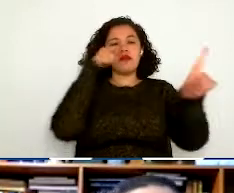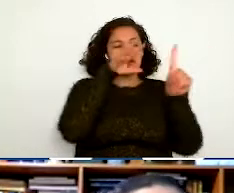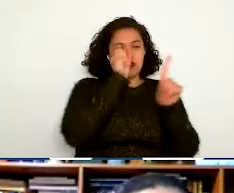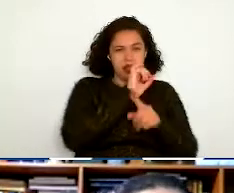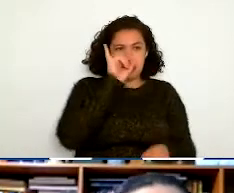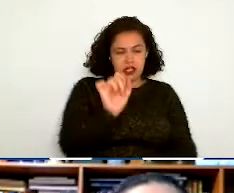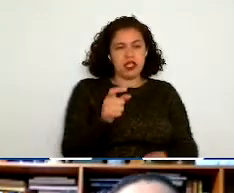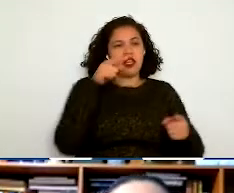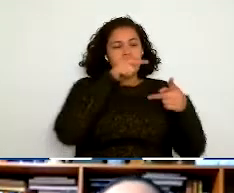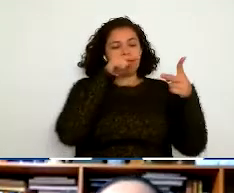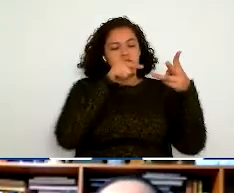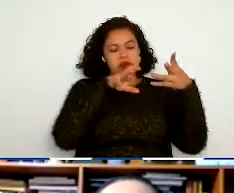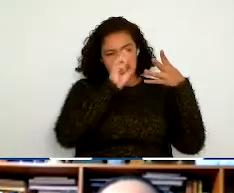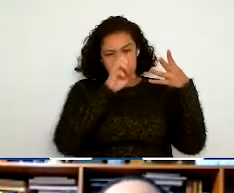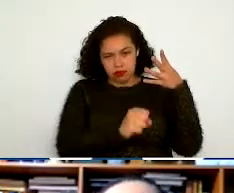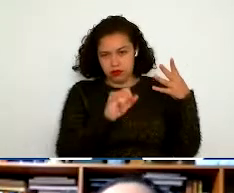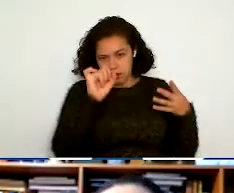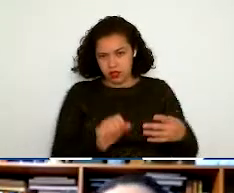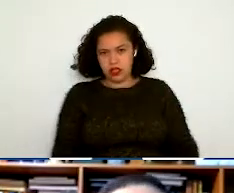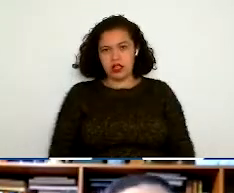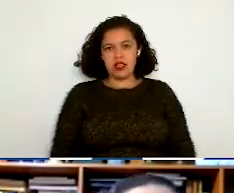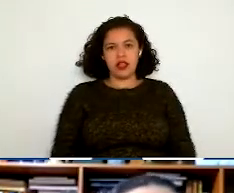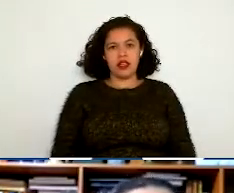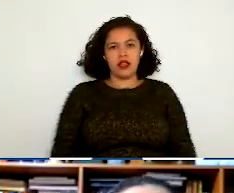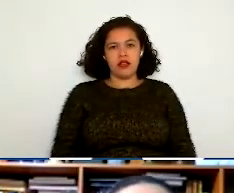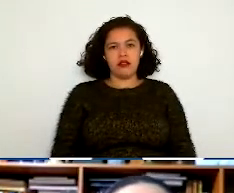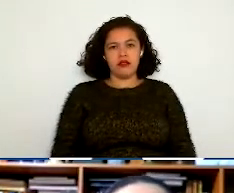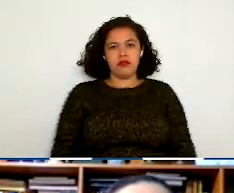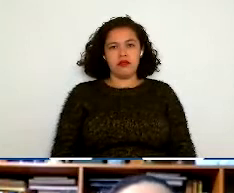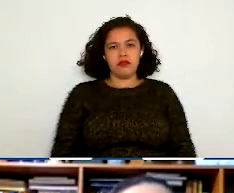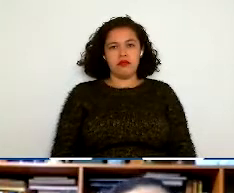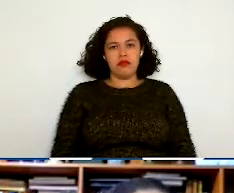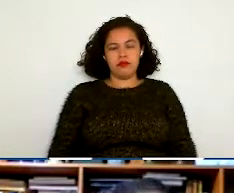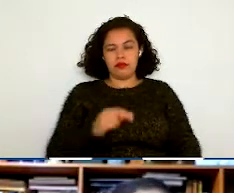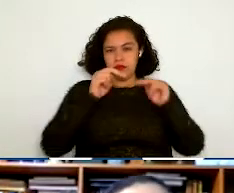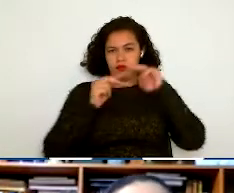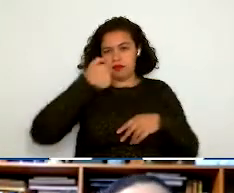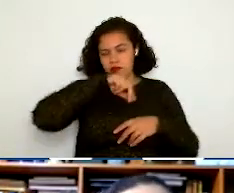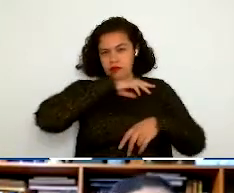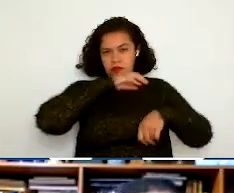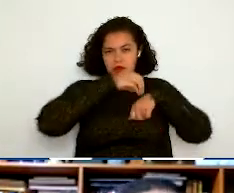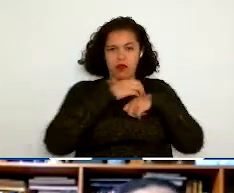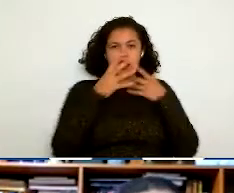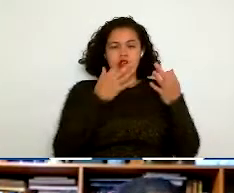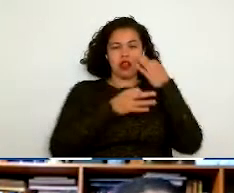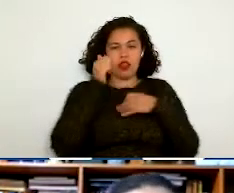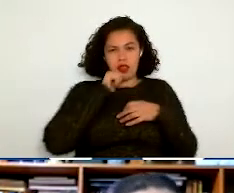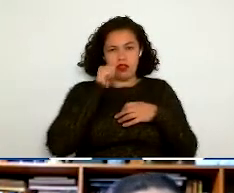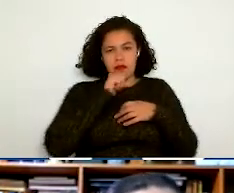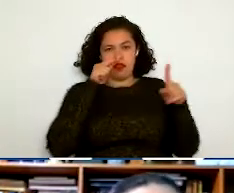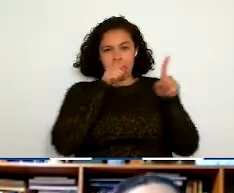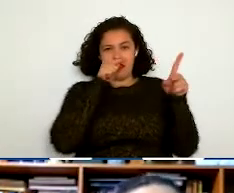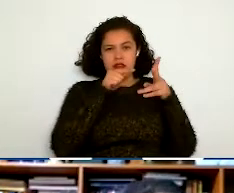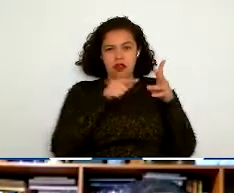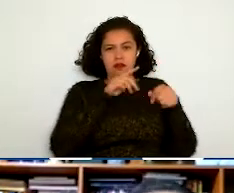alcanzamos los objetivos, el estándar que se ha establecido. Es decir, todo el tiempo la intención principalmente